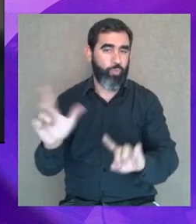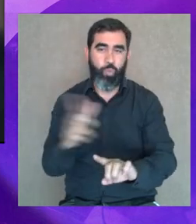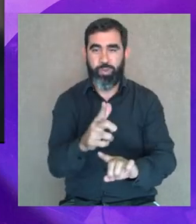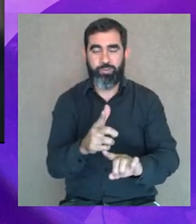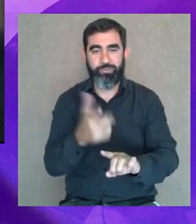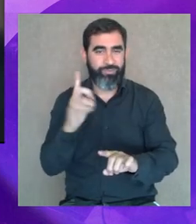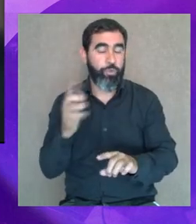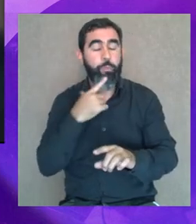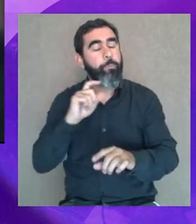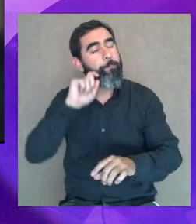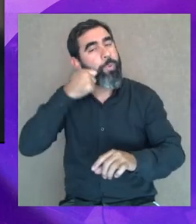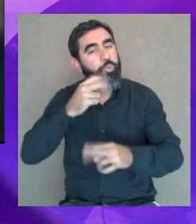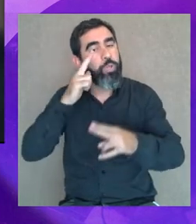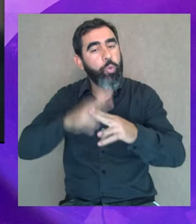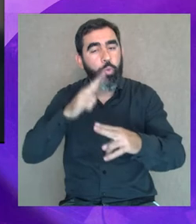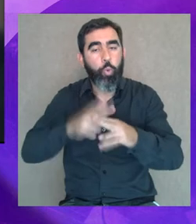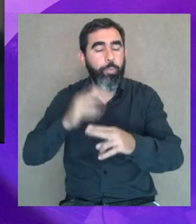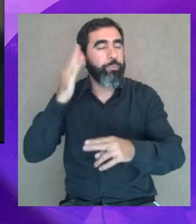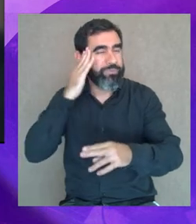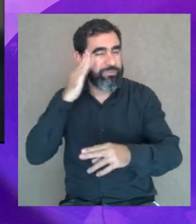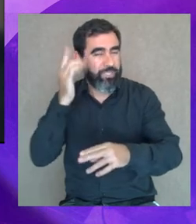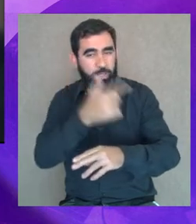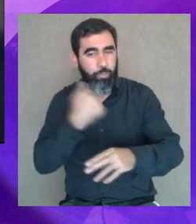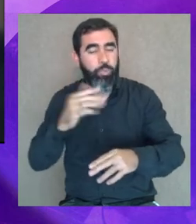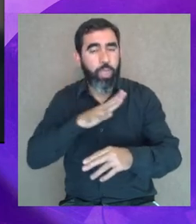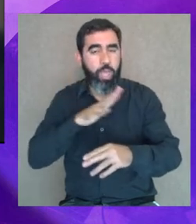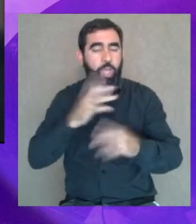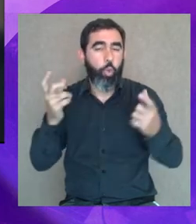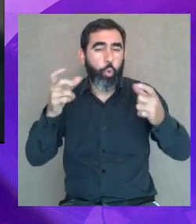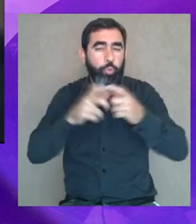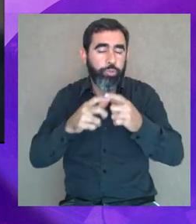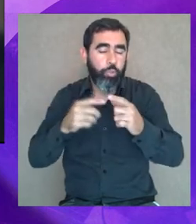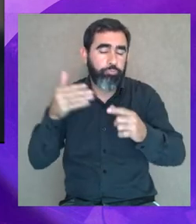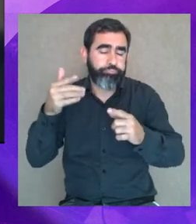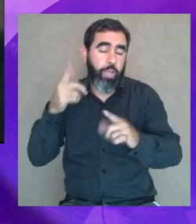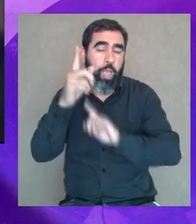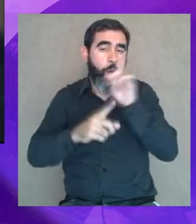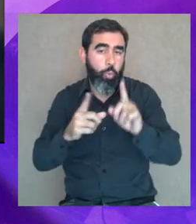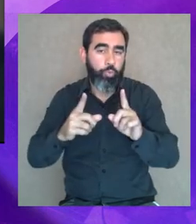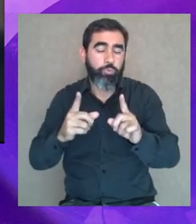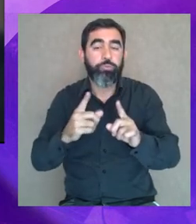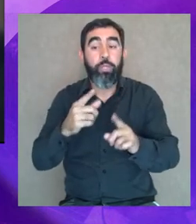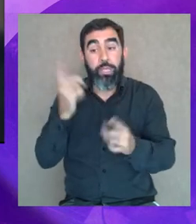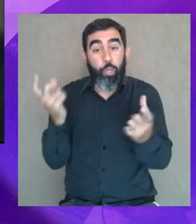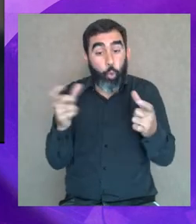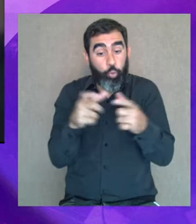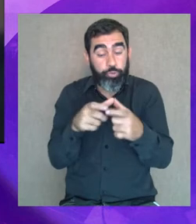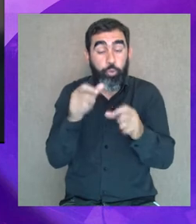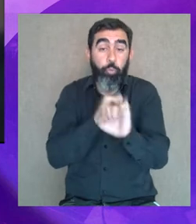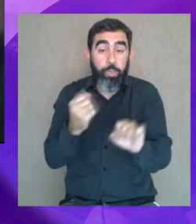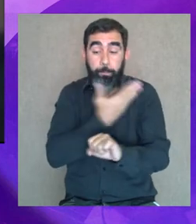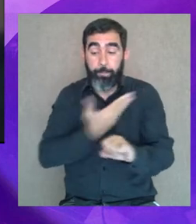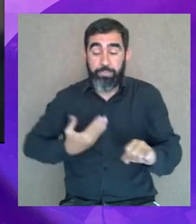sucede hasta que me gustaba nombrarlas que sabemos que estuvieron al frente de consejo en algún momento para que no tengan que ver con su coach